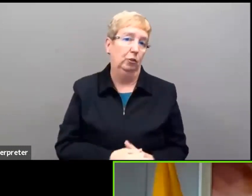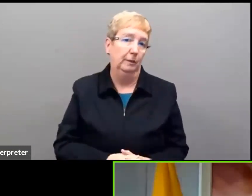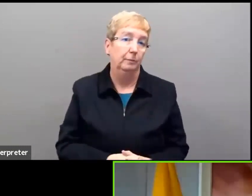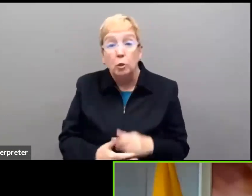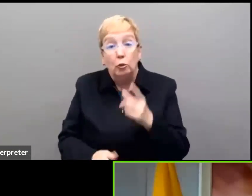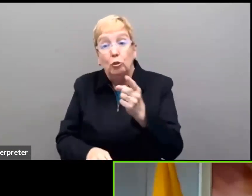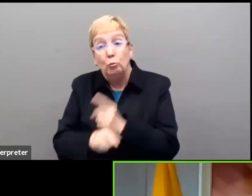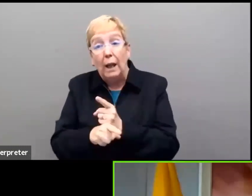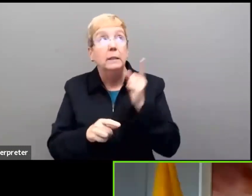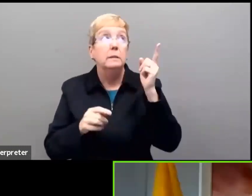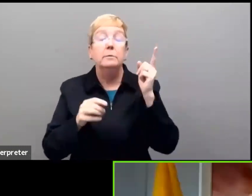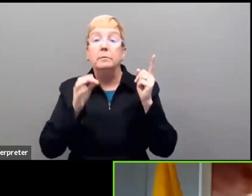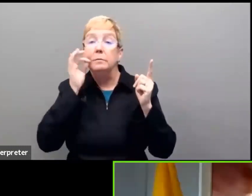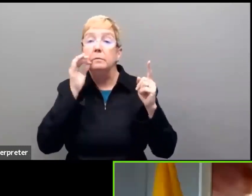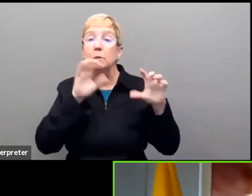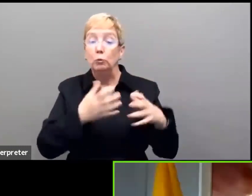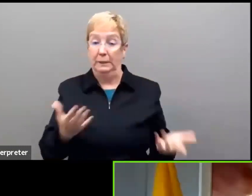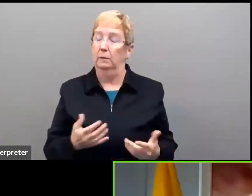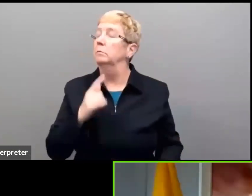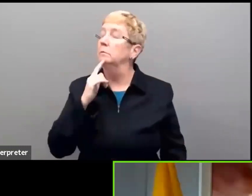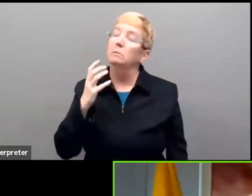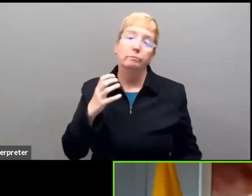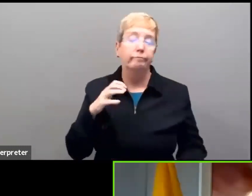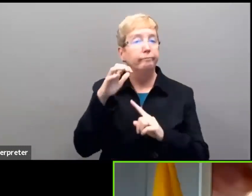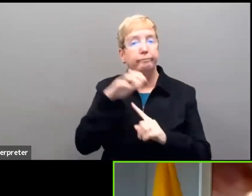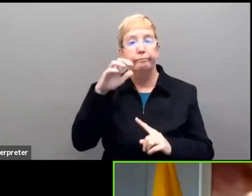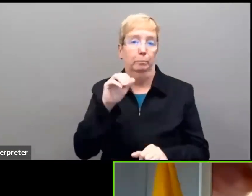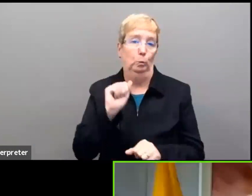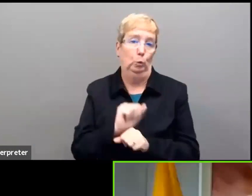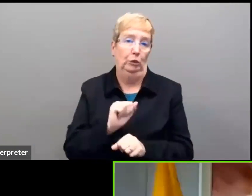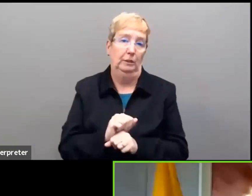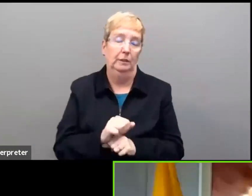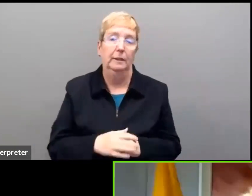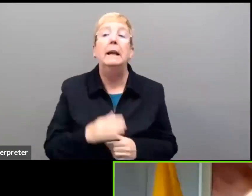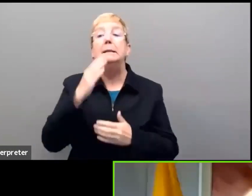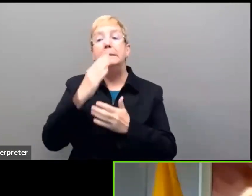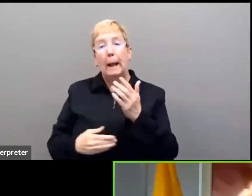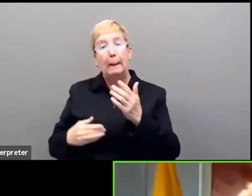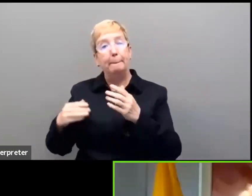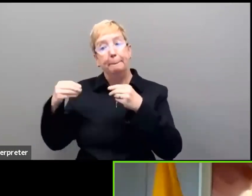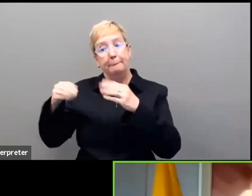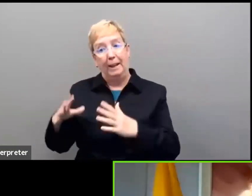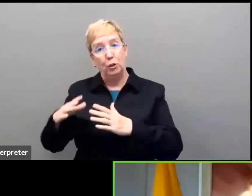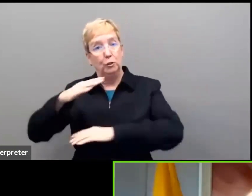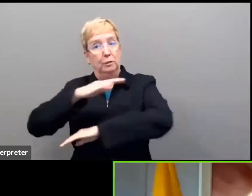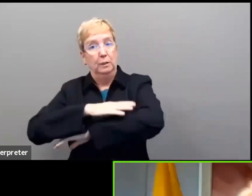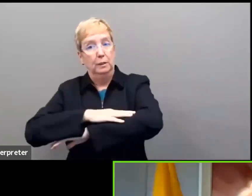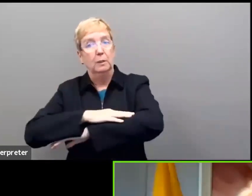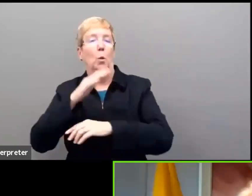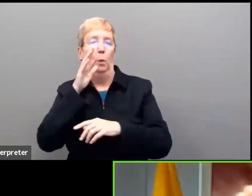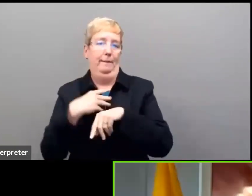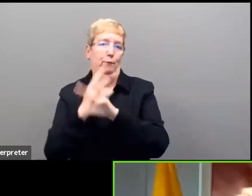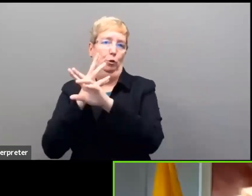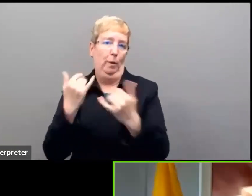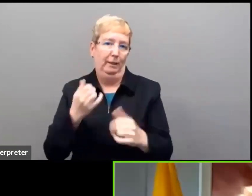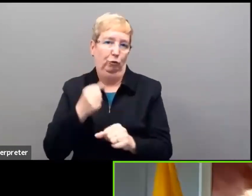creo que las eh, naciones soberanas de Nuevo México de manera colectiva tienen la tasa de vacunación